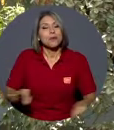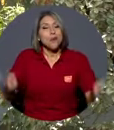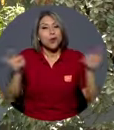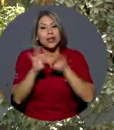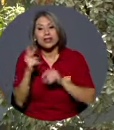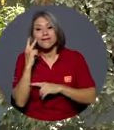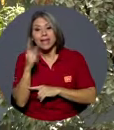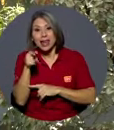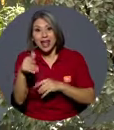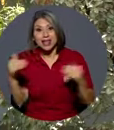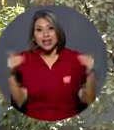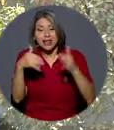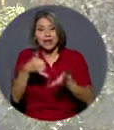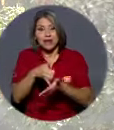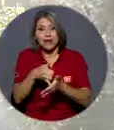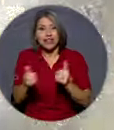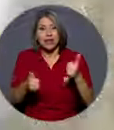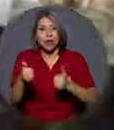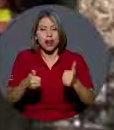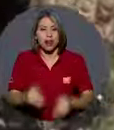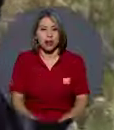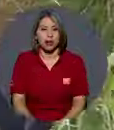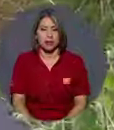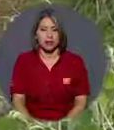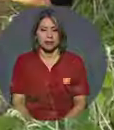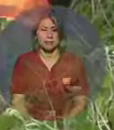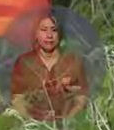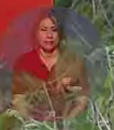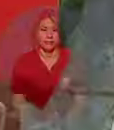cuál es el nivel de vulnerabilidad que se tiene, por ejemplo.